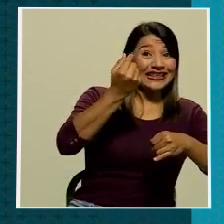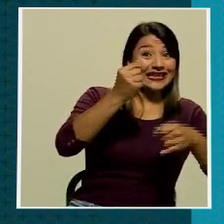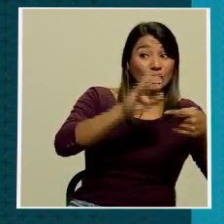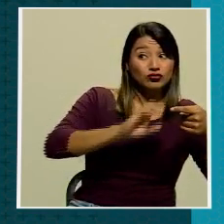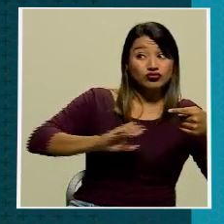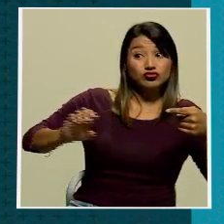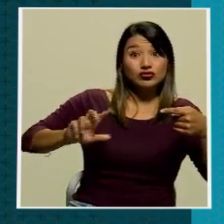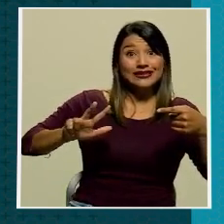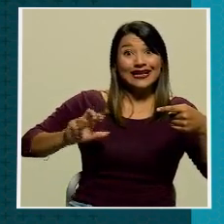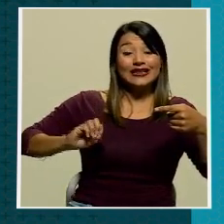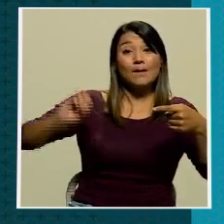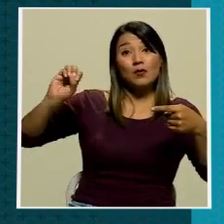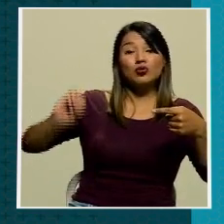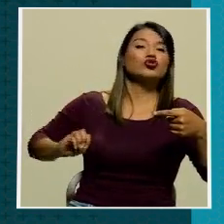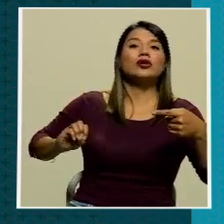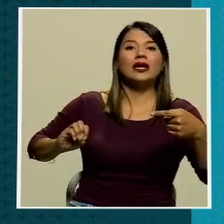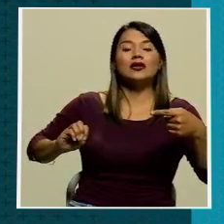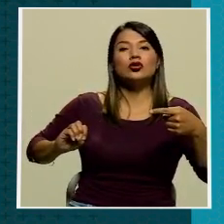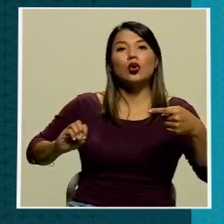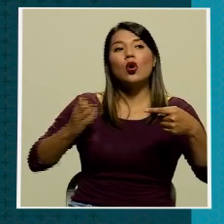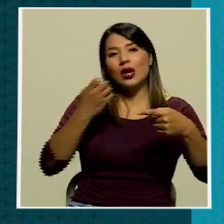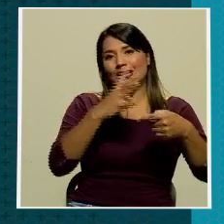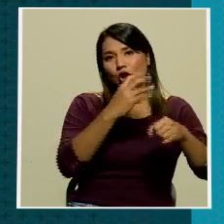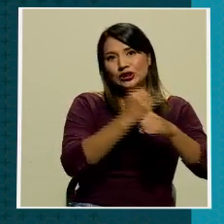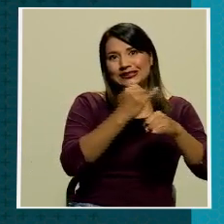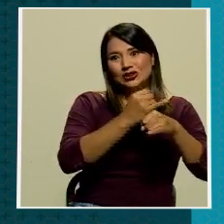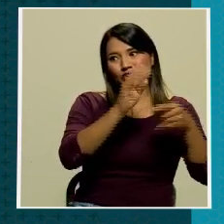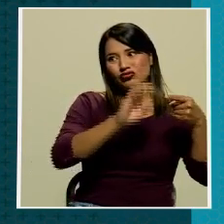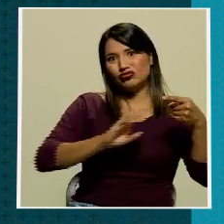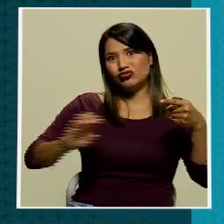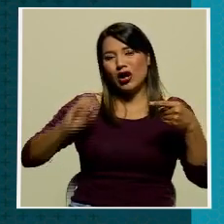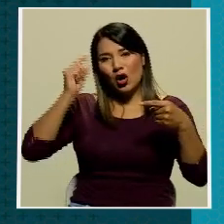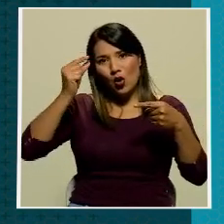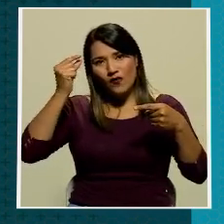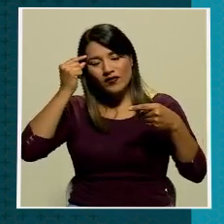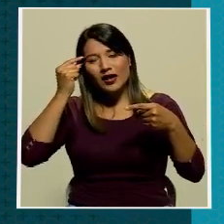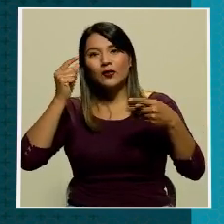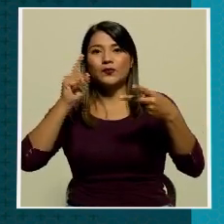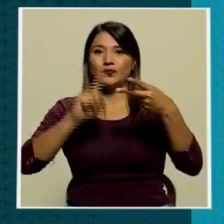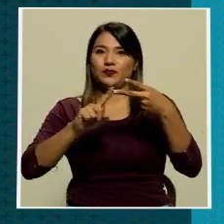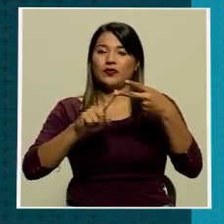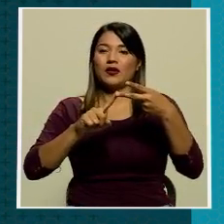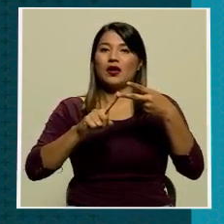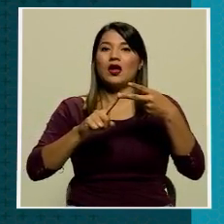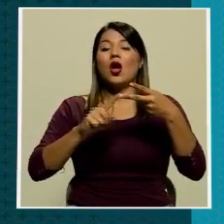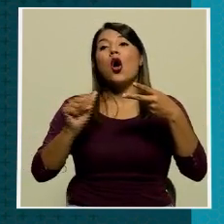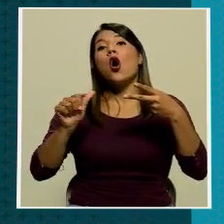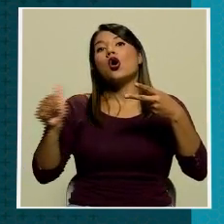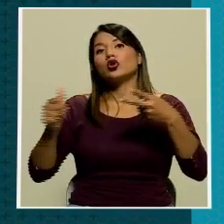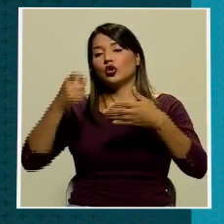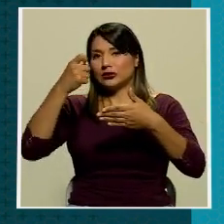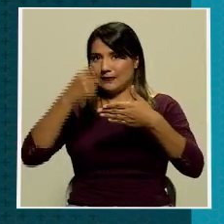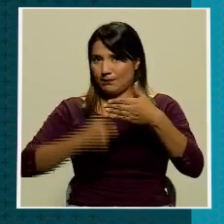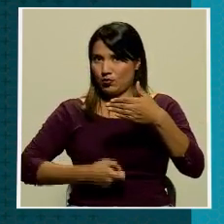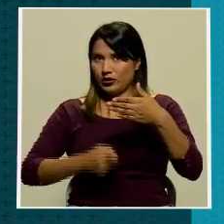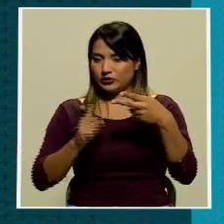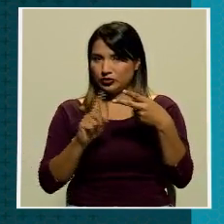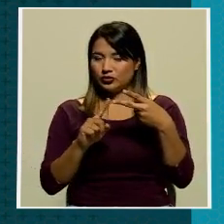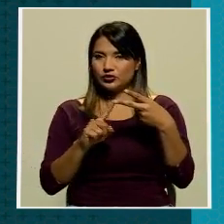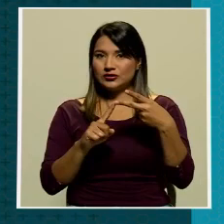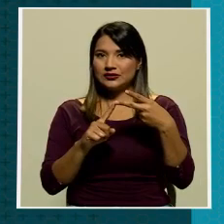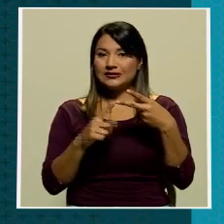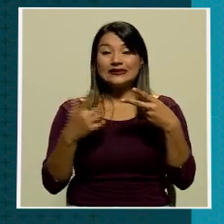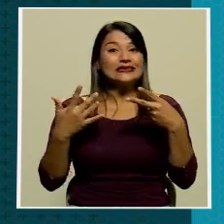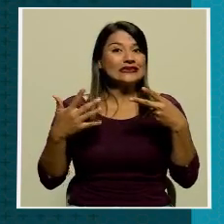un 30% por parte de 14 empresas, como ya les mencionaba. También tenemos otros impuestos que también serían ya